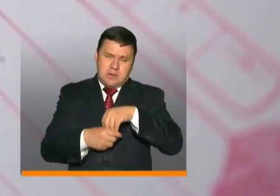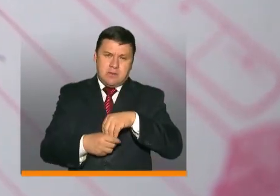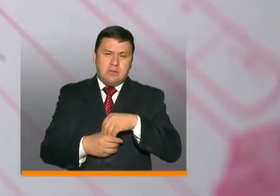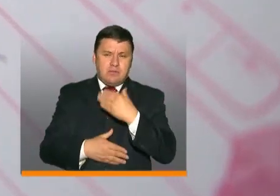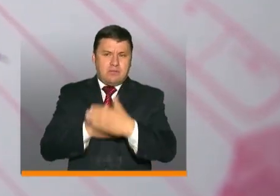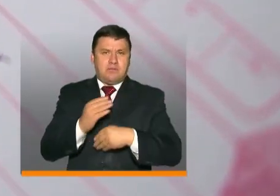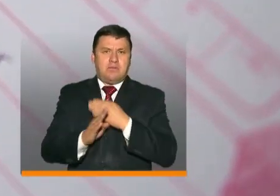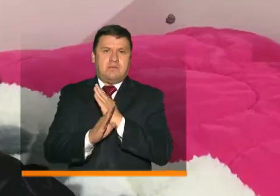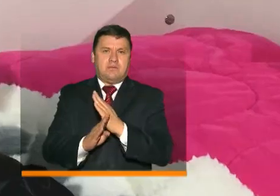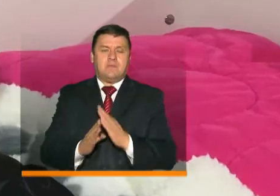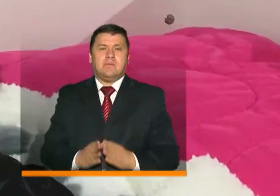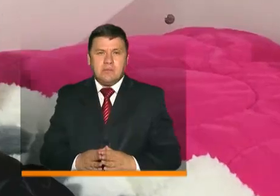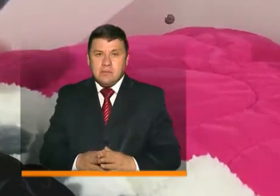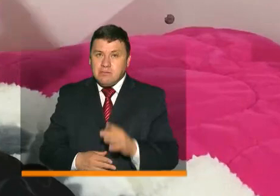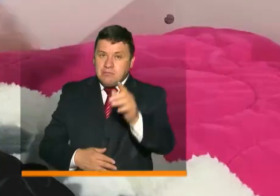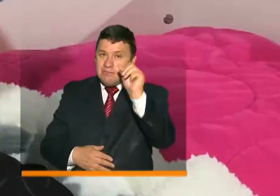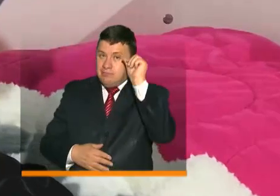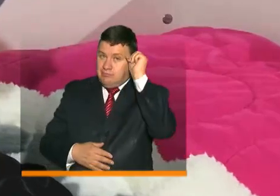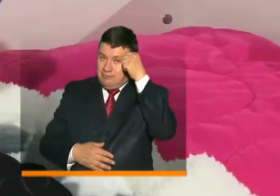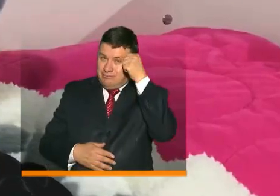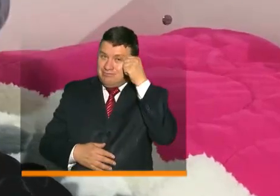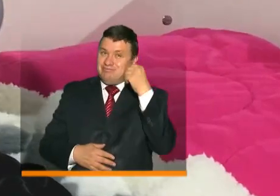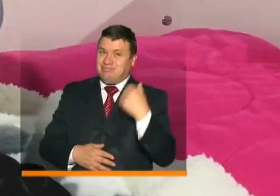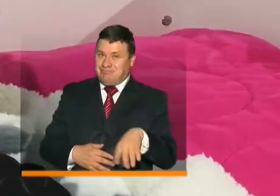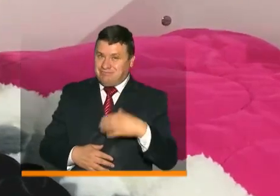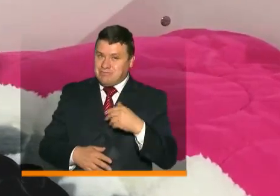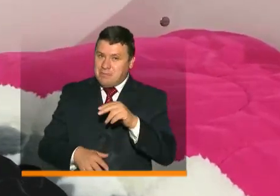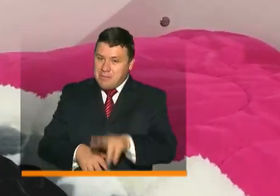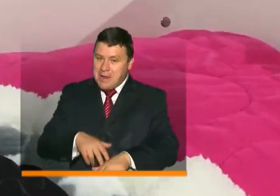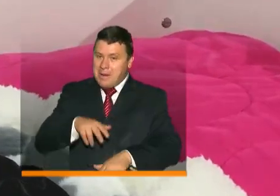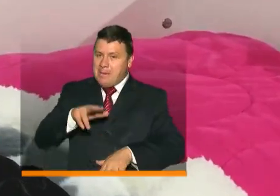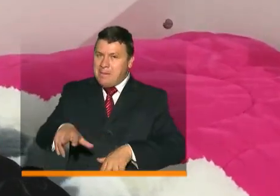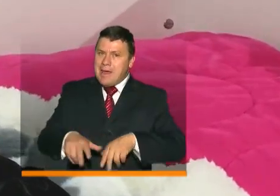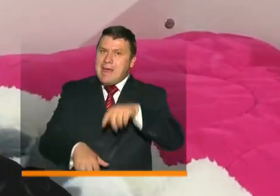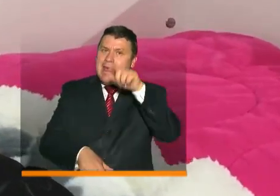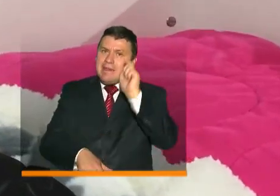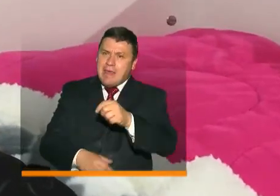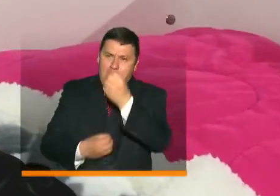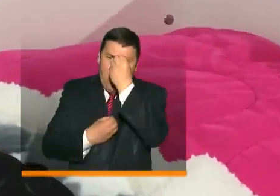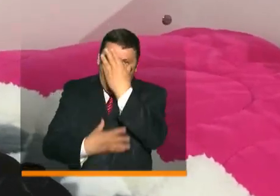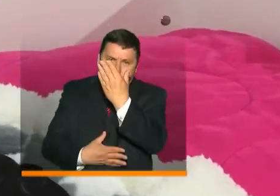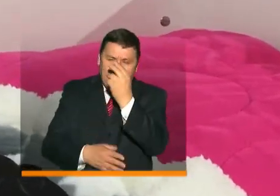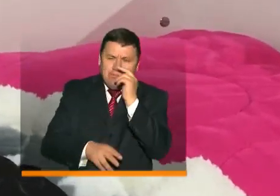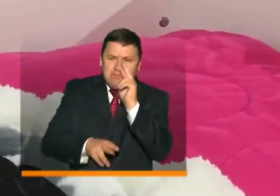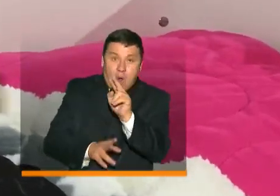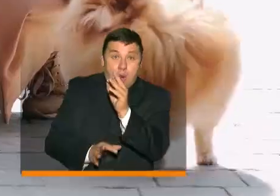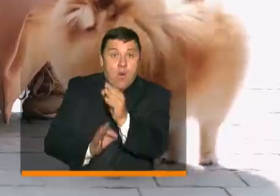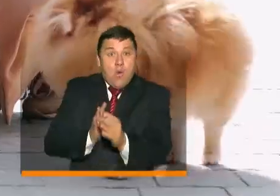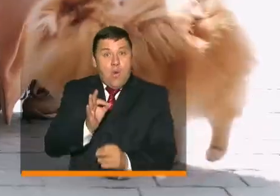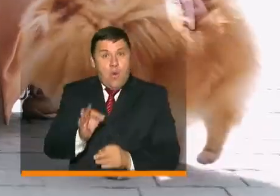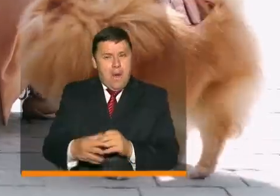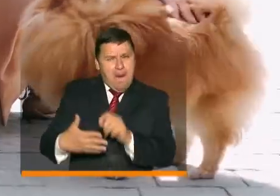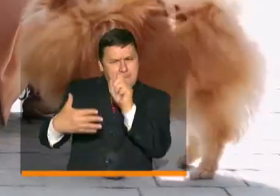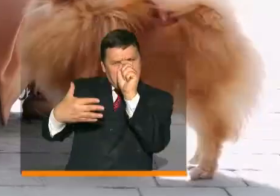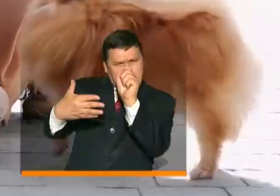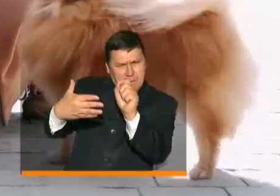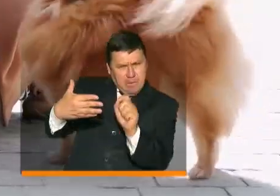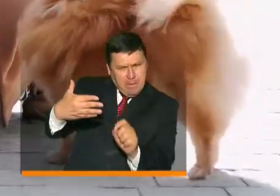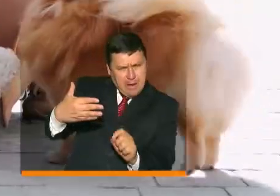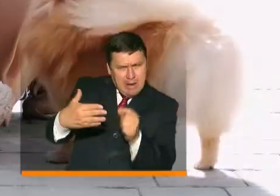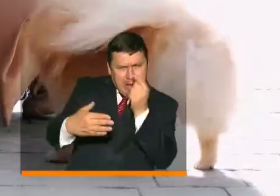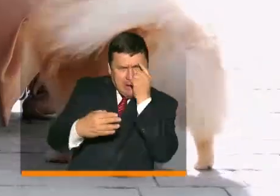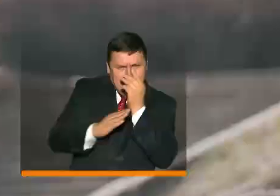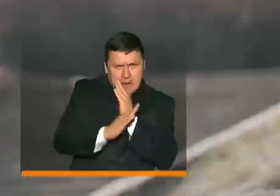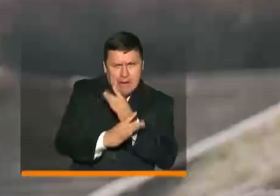estarán protegidos. Recuerden que esto es paso a paso y debemos seguir muy cuidadosamente los lineamientos de